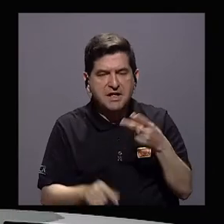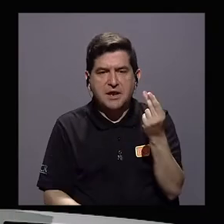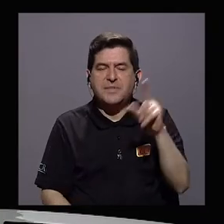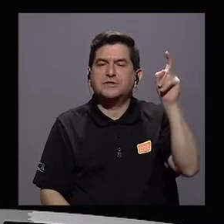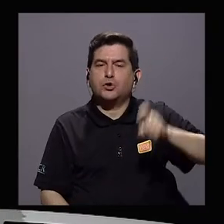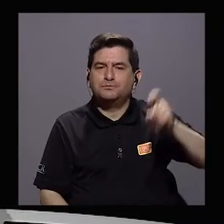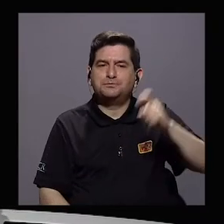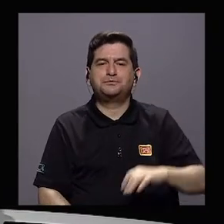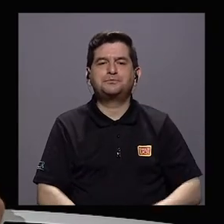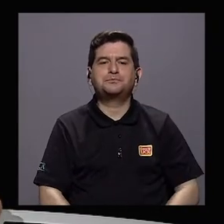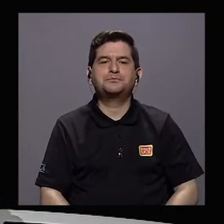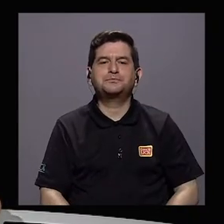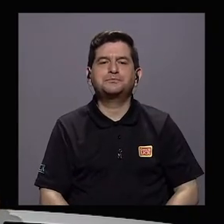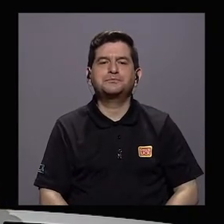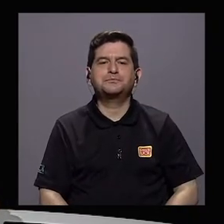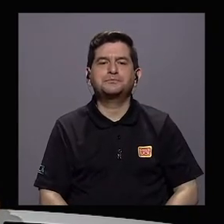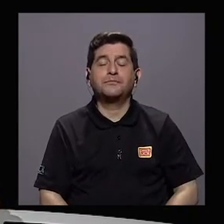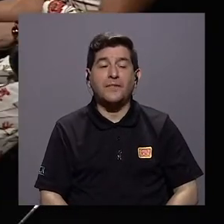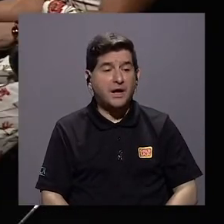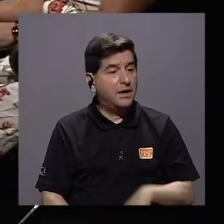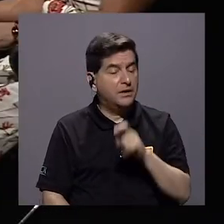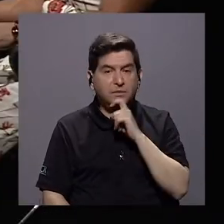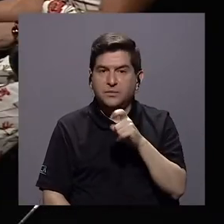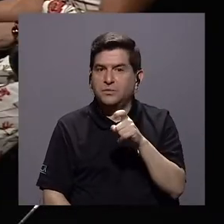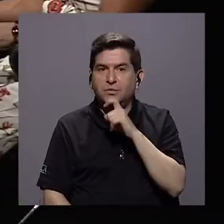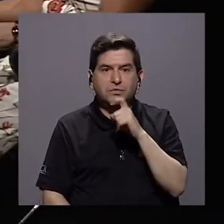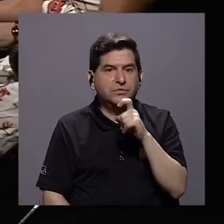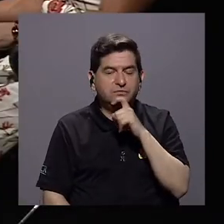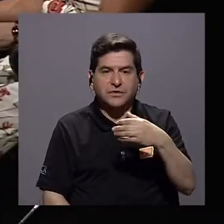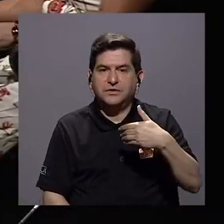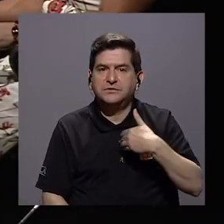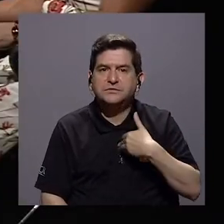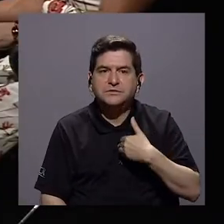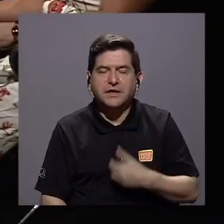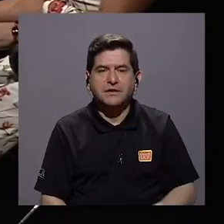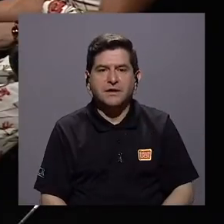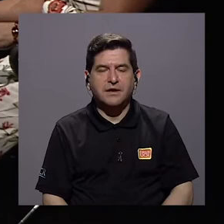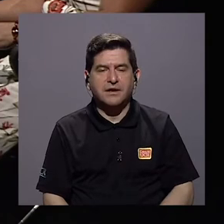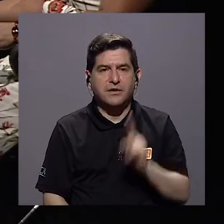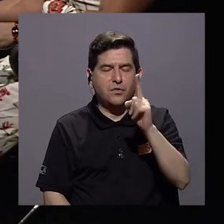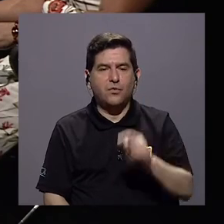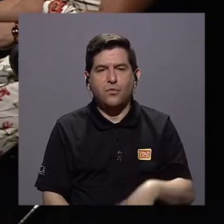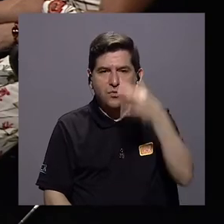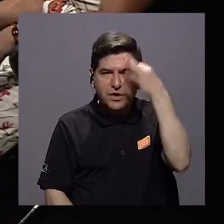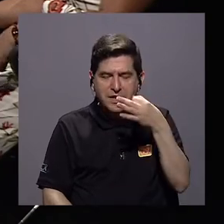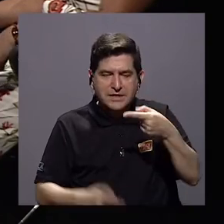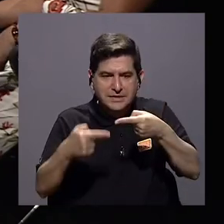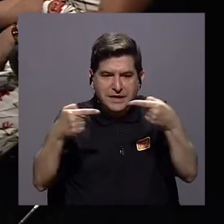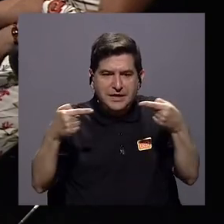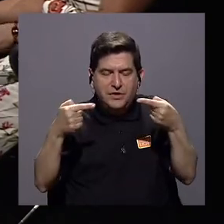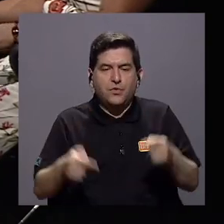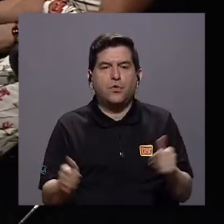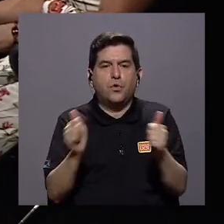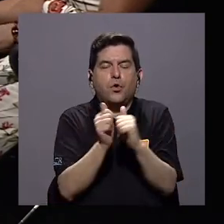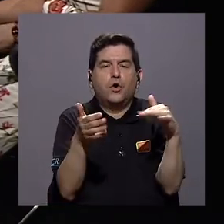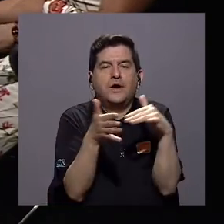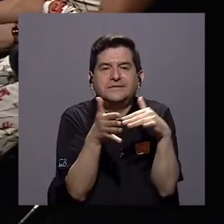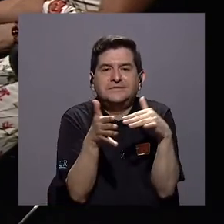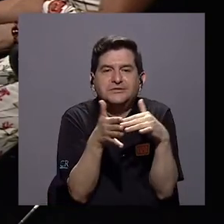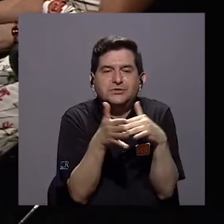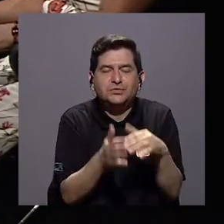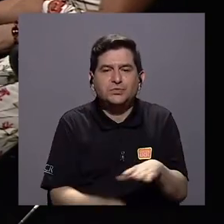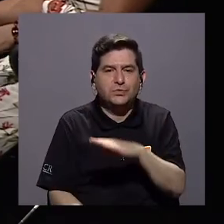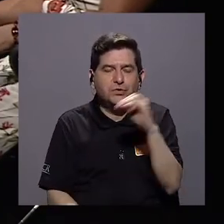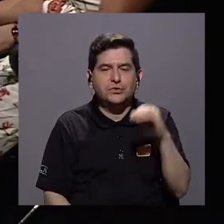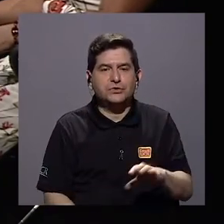donde dice que hay que liberar el precio. Uh-huh. Entonces, es difícil tener una contraposición ante un